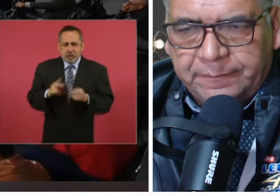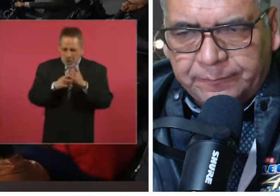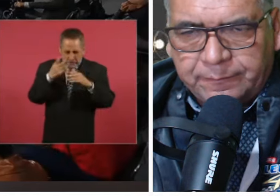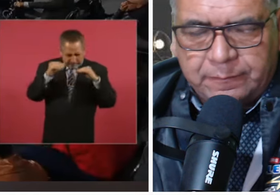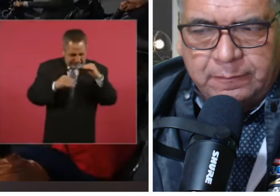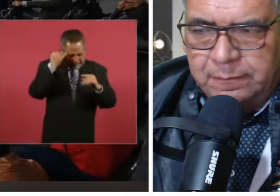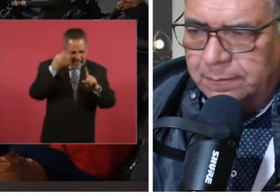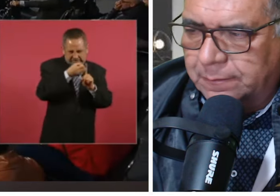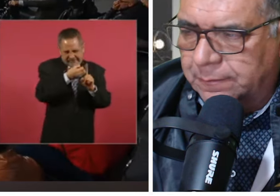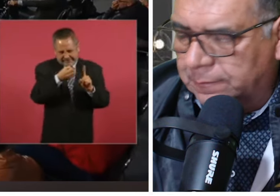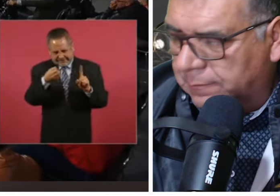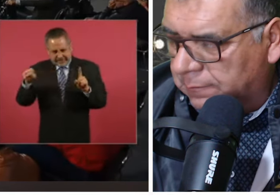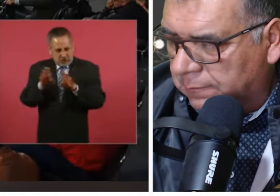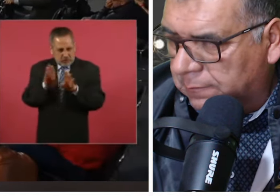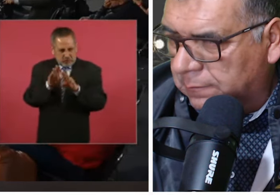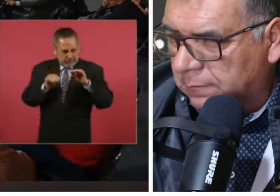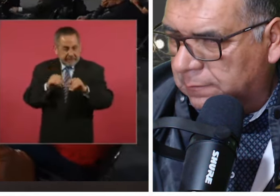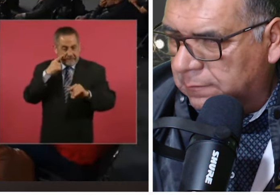reconstruirlo.